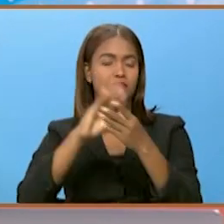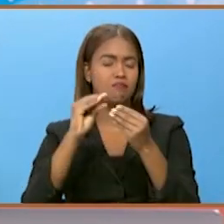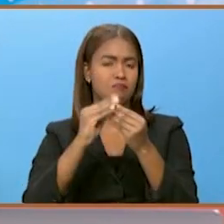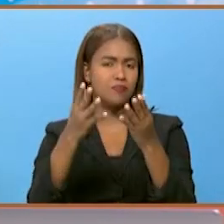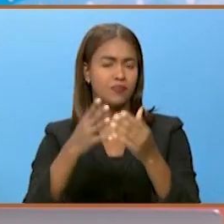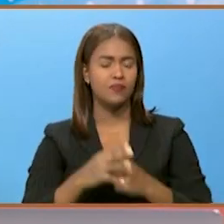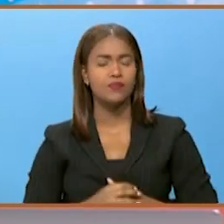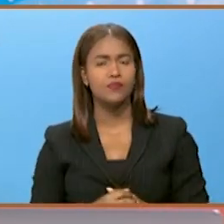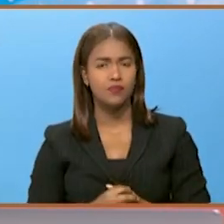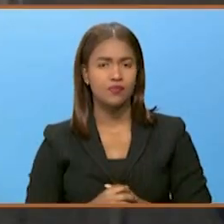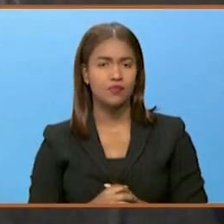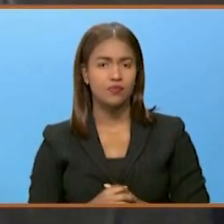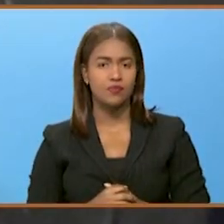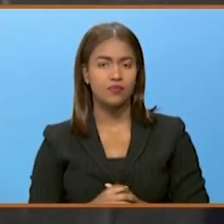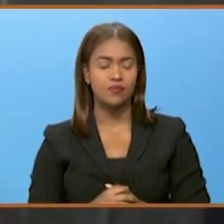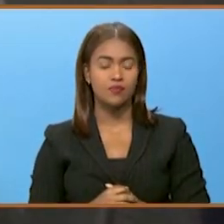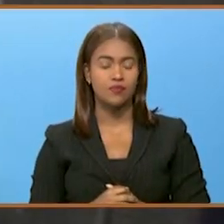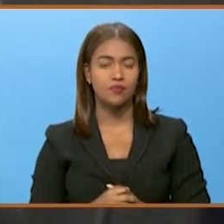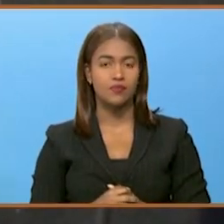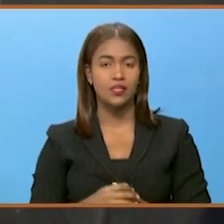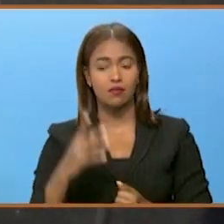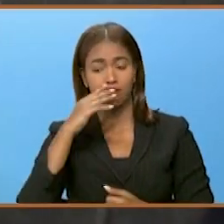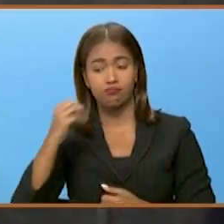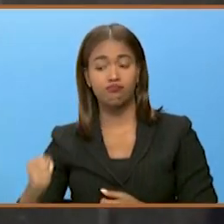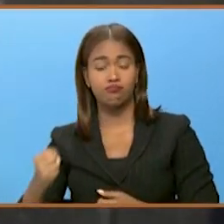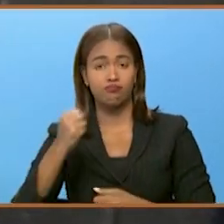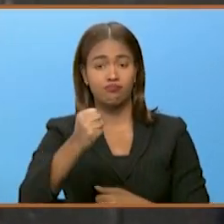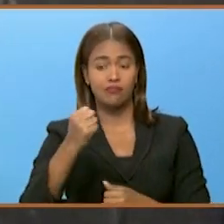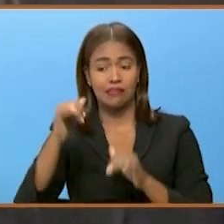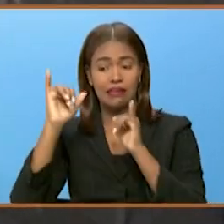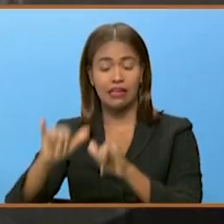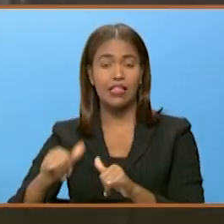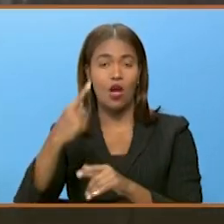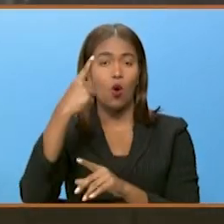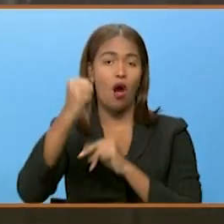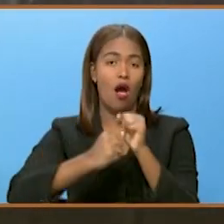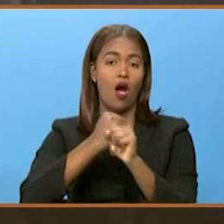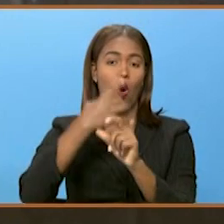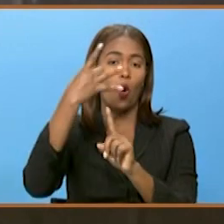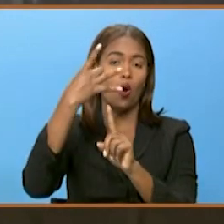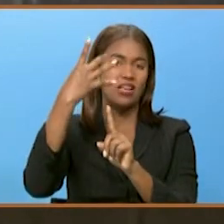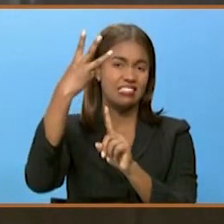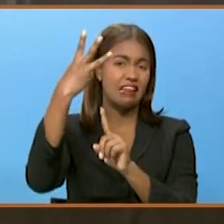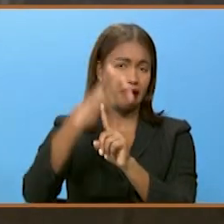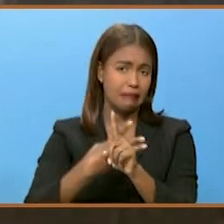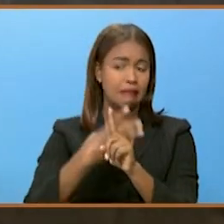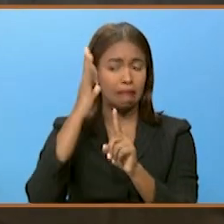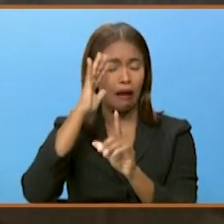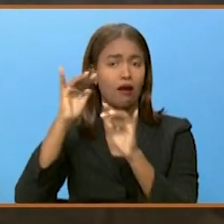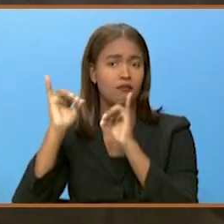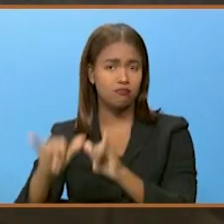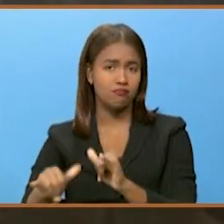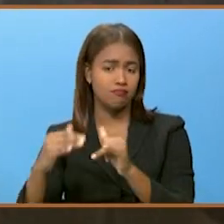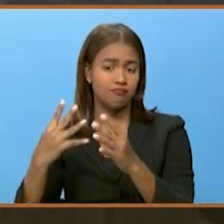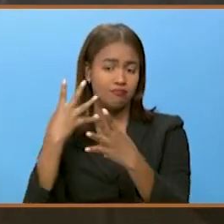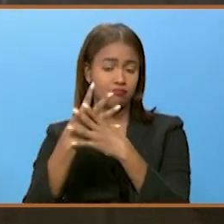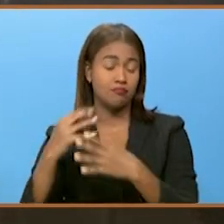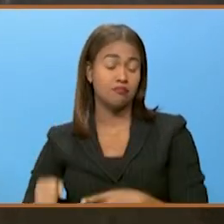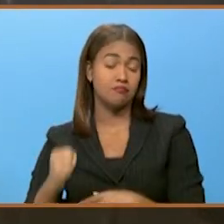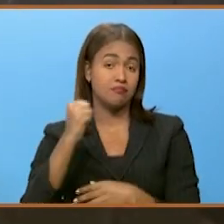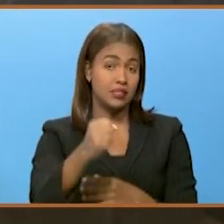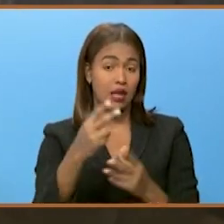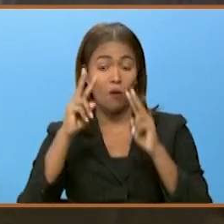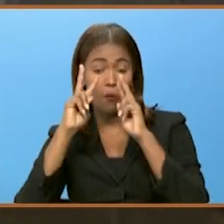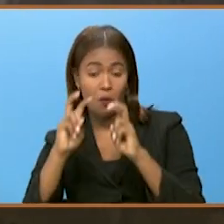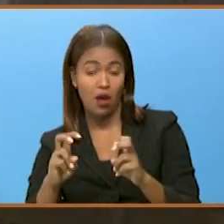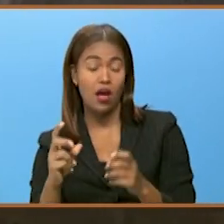Adelante, Liselot. Se le tomó medida de coerción, 1 año y 8 meses, 1 año y 6 meses. No es lo que